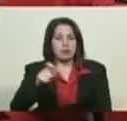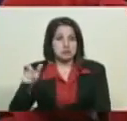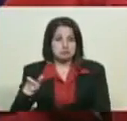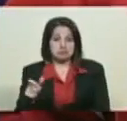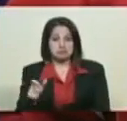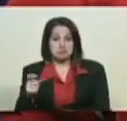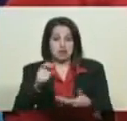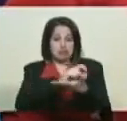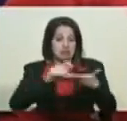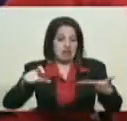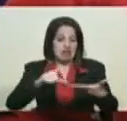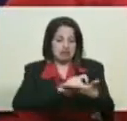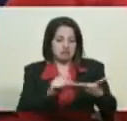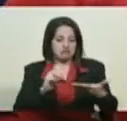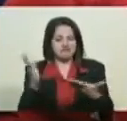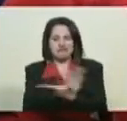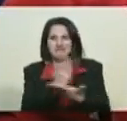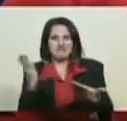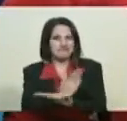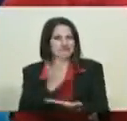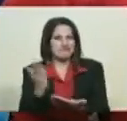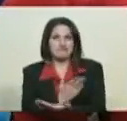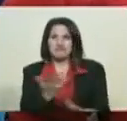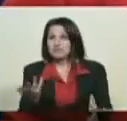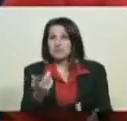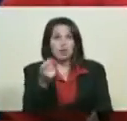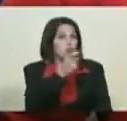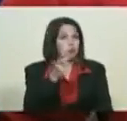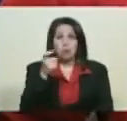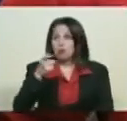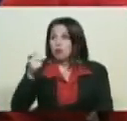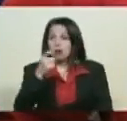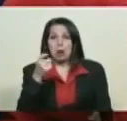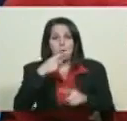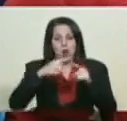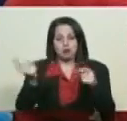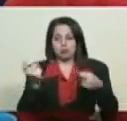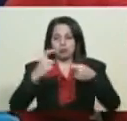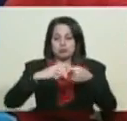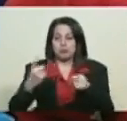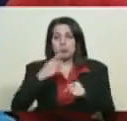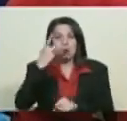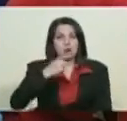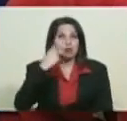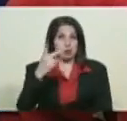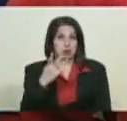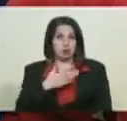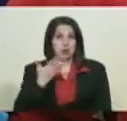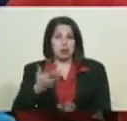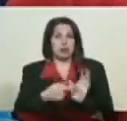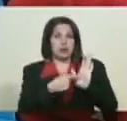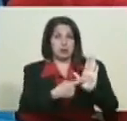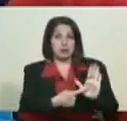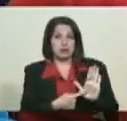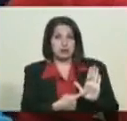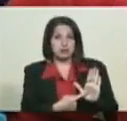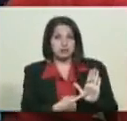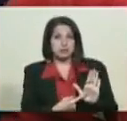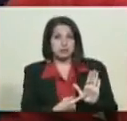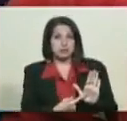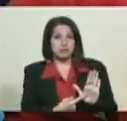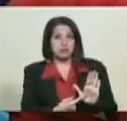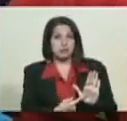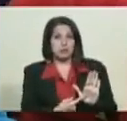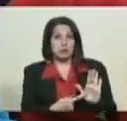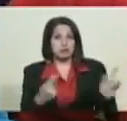sus tarjetas. ¿Y qué hicieron los ciudadanos? Buscaron tarjetas de otros partidos políticos para poderse presentar en la contienda